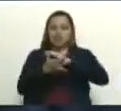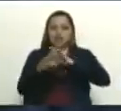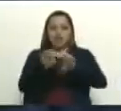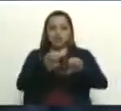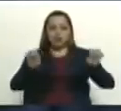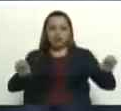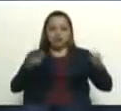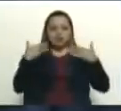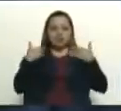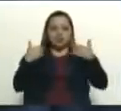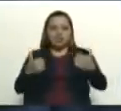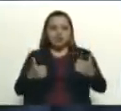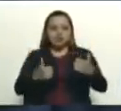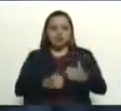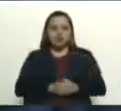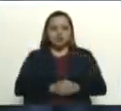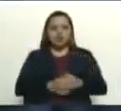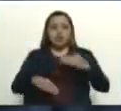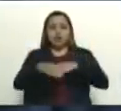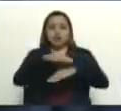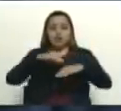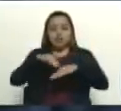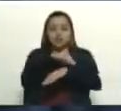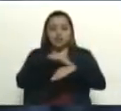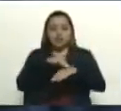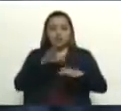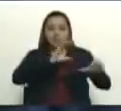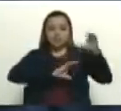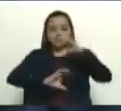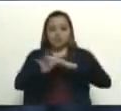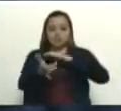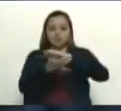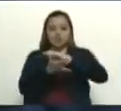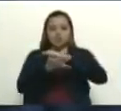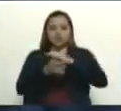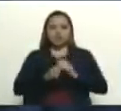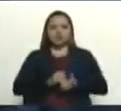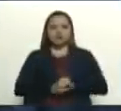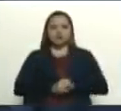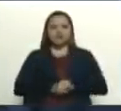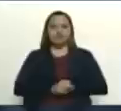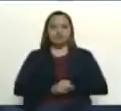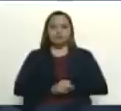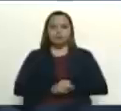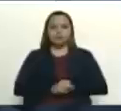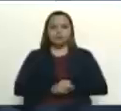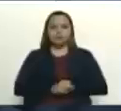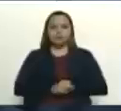Educación y Salud y ministra del Poder Popular para la Ciencia y Tecnología.